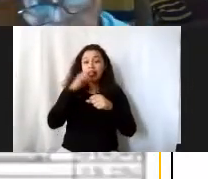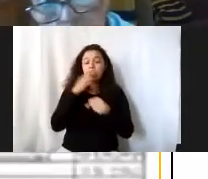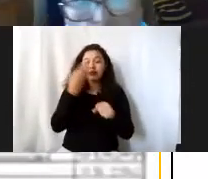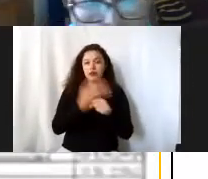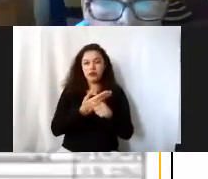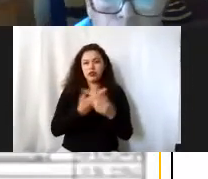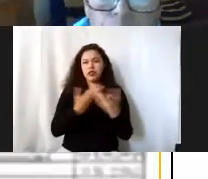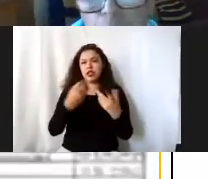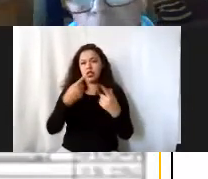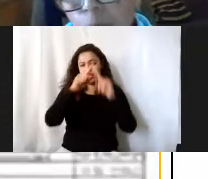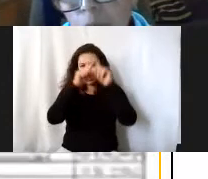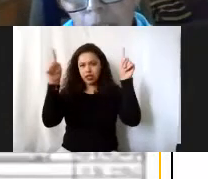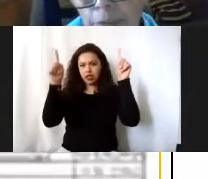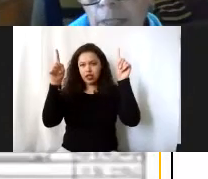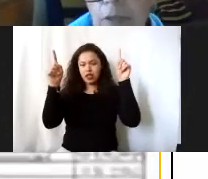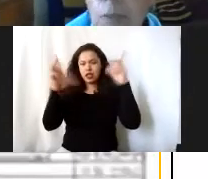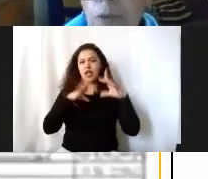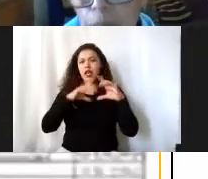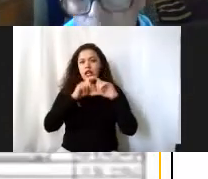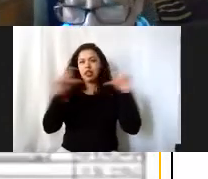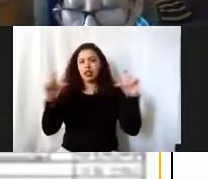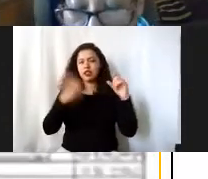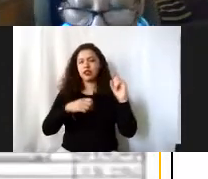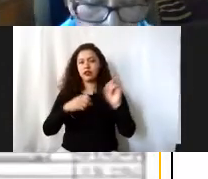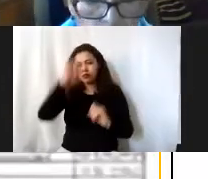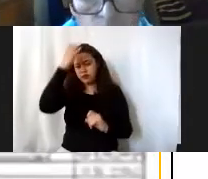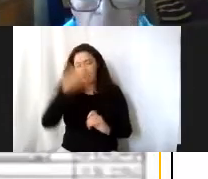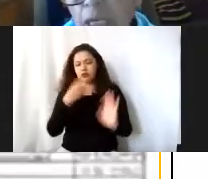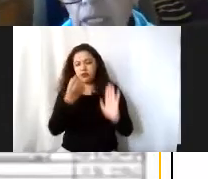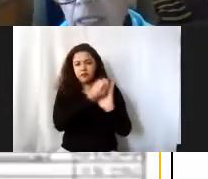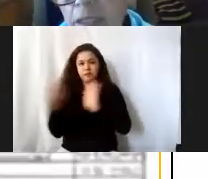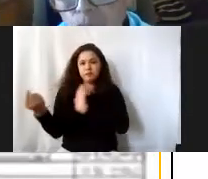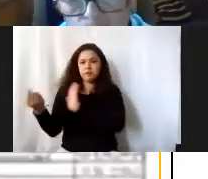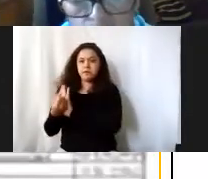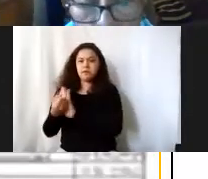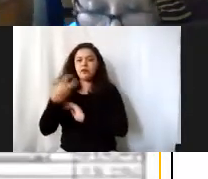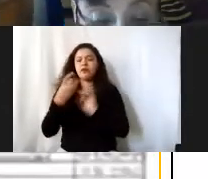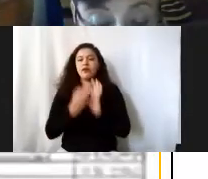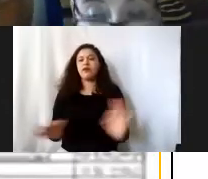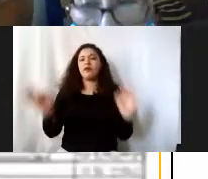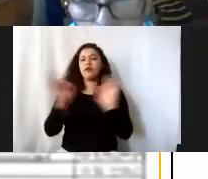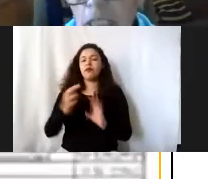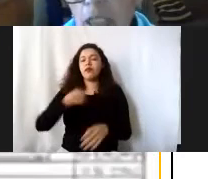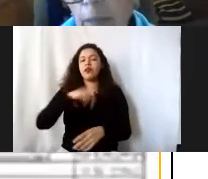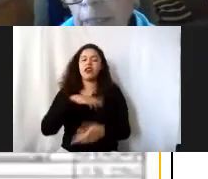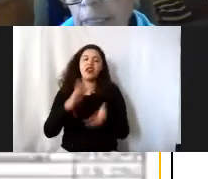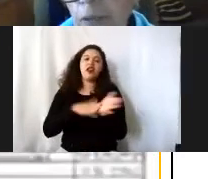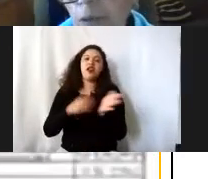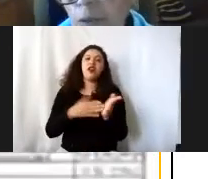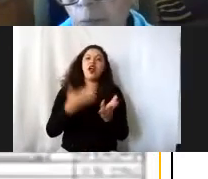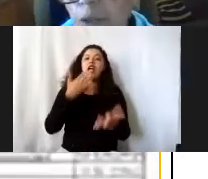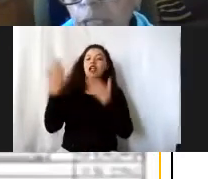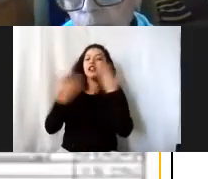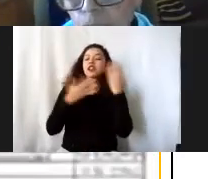esos escudos, pero es importante. No podemos llegar con una hoja que diga estudio socioeconómico y lo